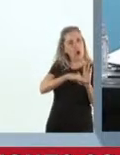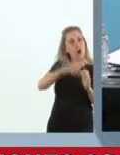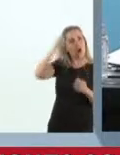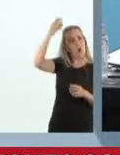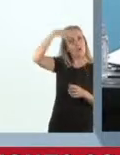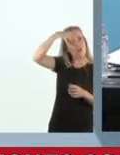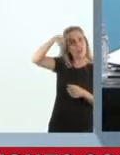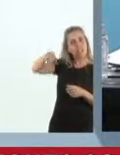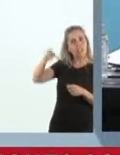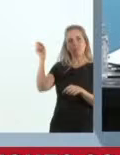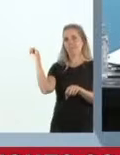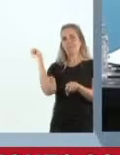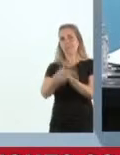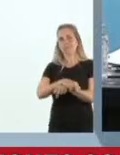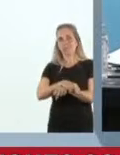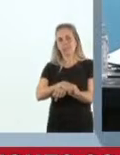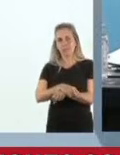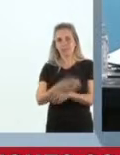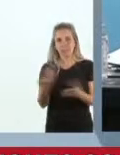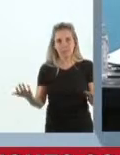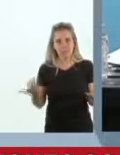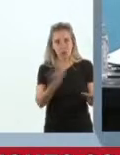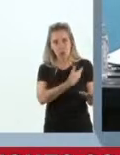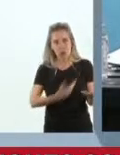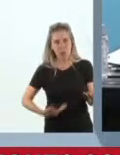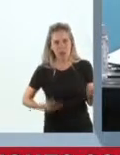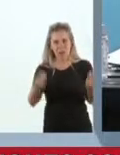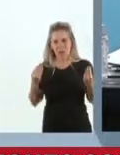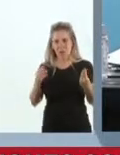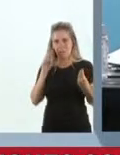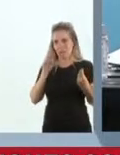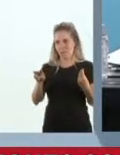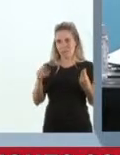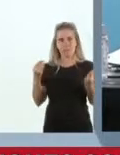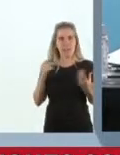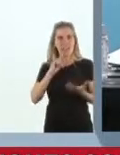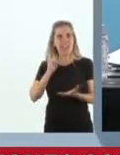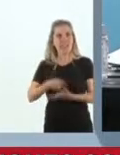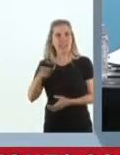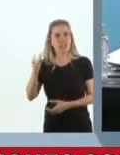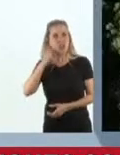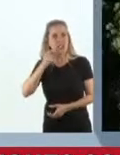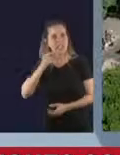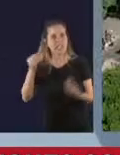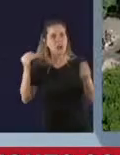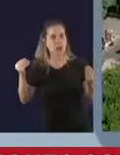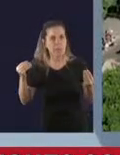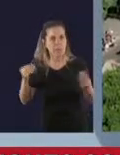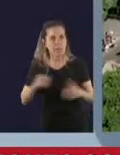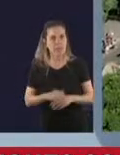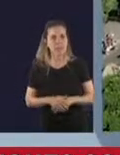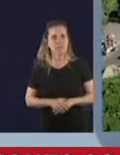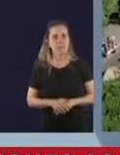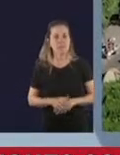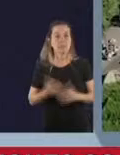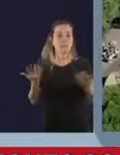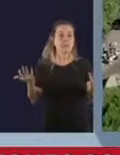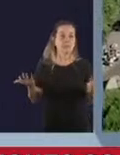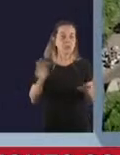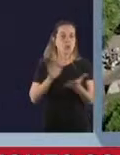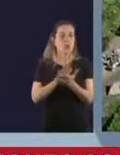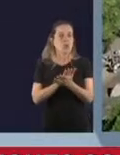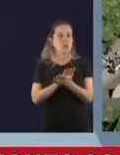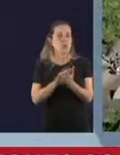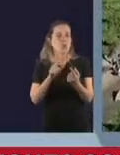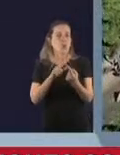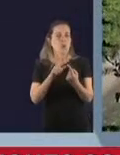qué consideración le merece al gobierno esta decisión del gobierno de Axel kisil Gracias bueno en cuanto al pedido de